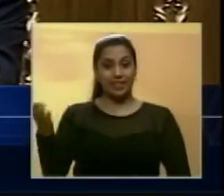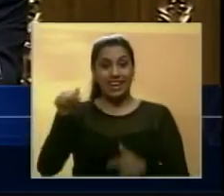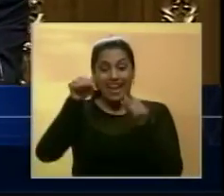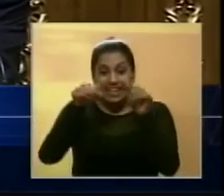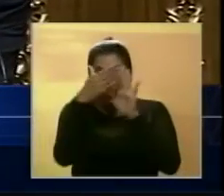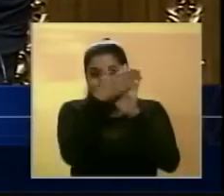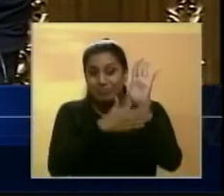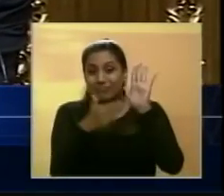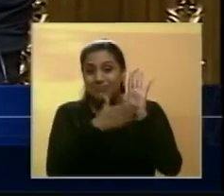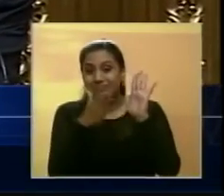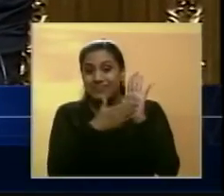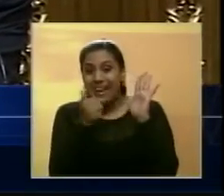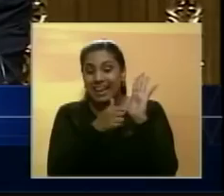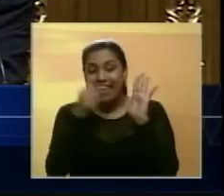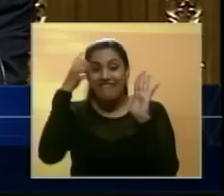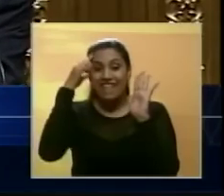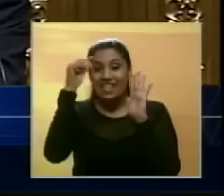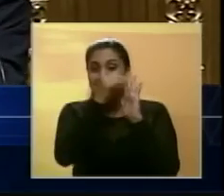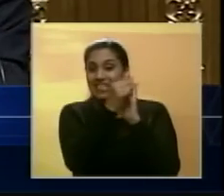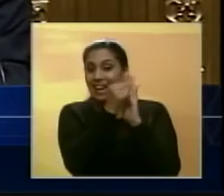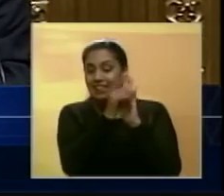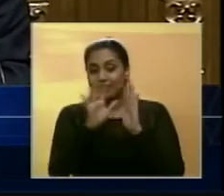Esta minuta que está aquí con fecha,